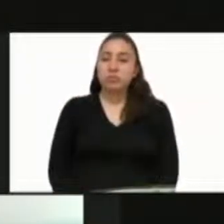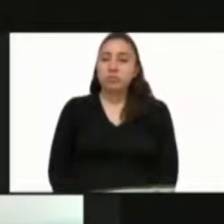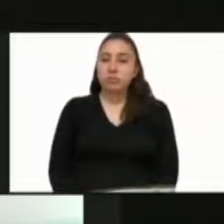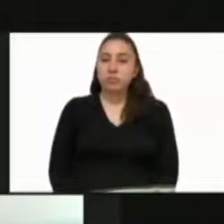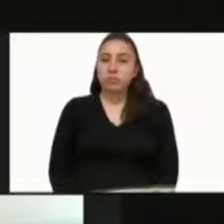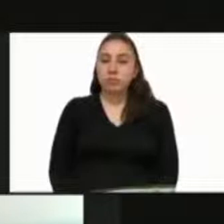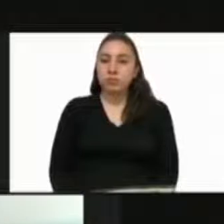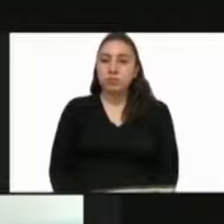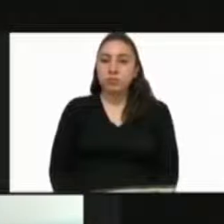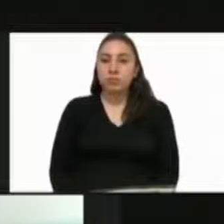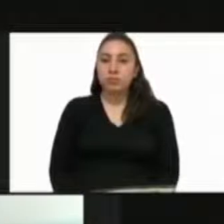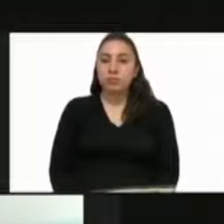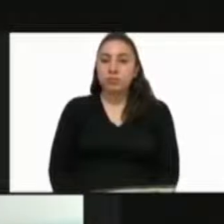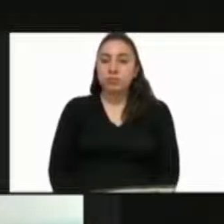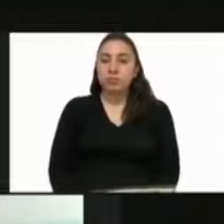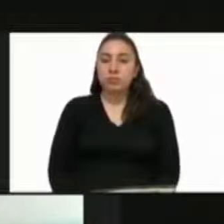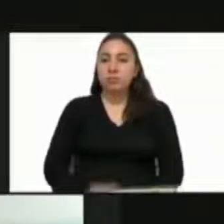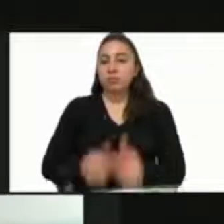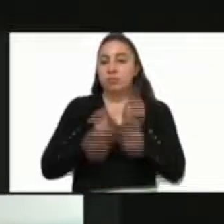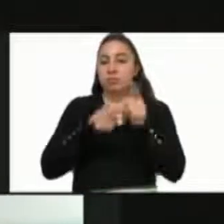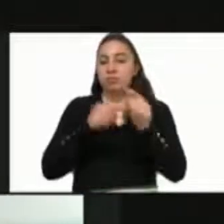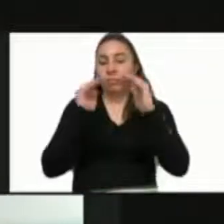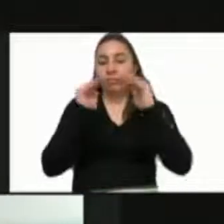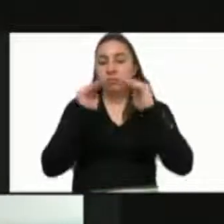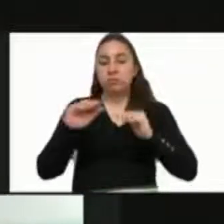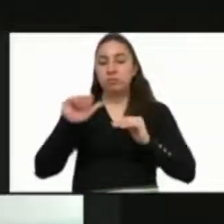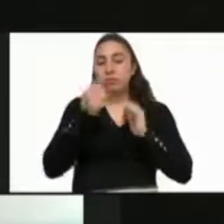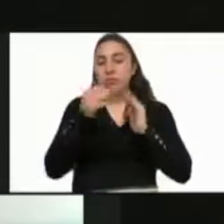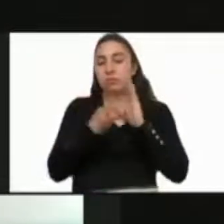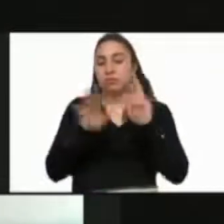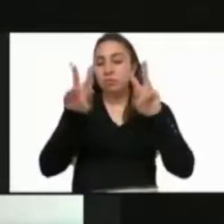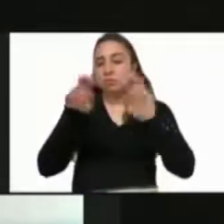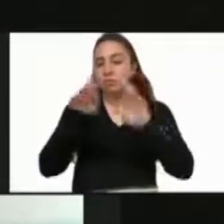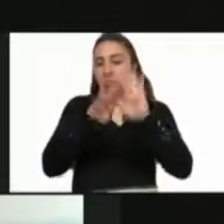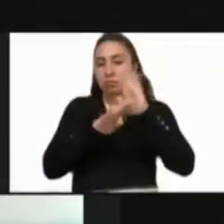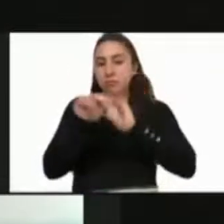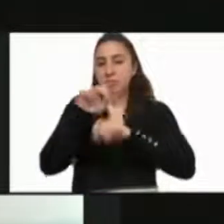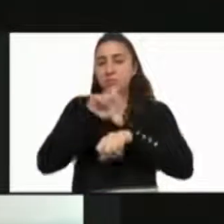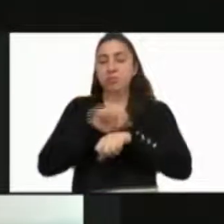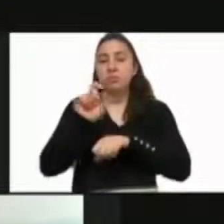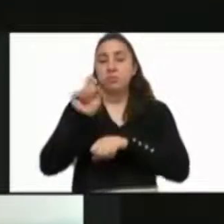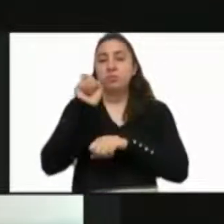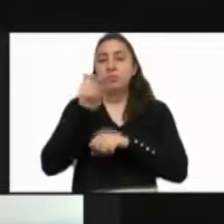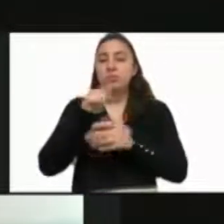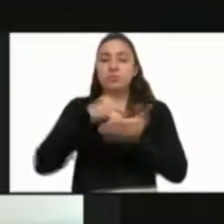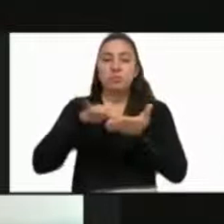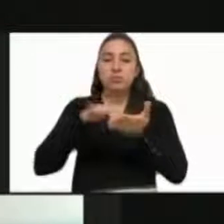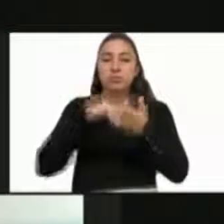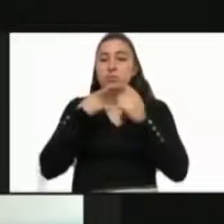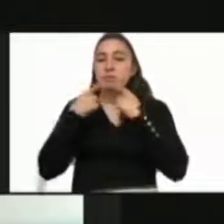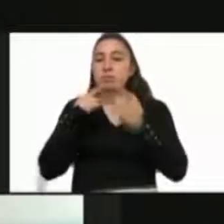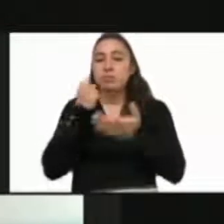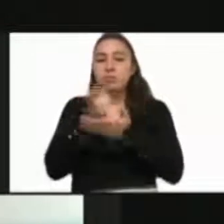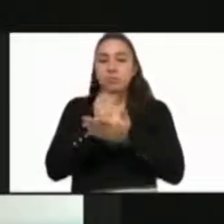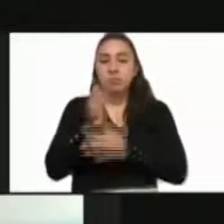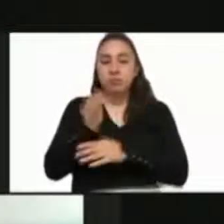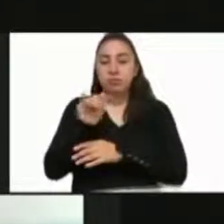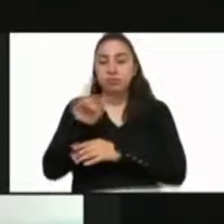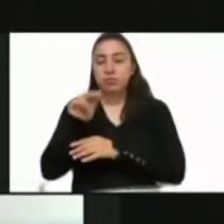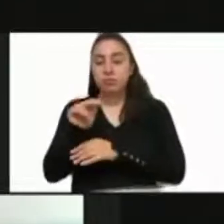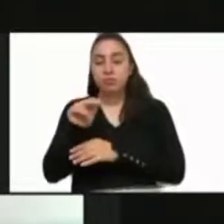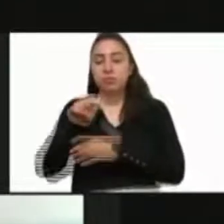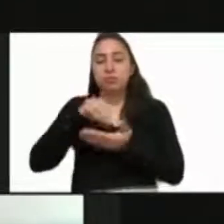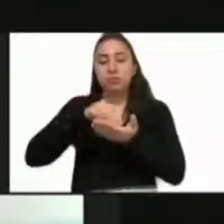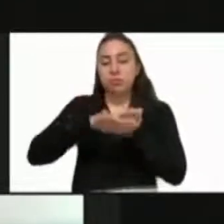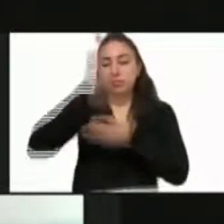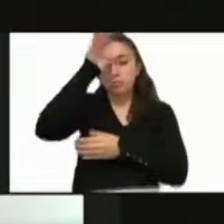este martes 10 de mayo y hasta el próximo jueves 19. El 27 de mayo se publicará la lista de aspirantes seleccionados y el